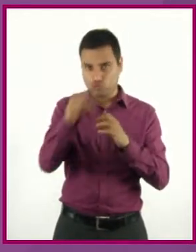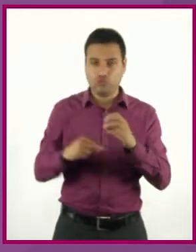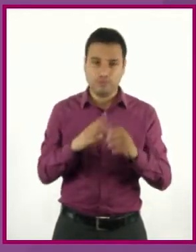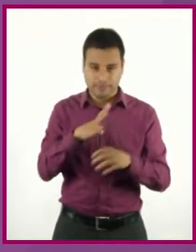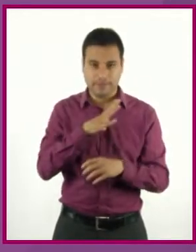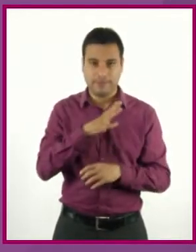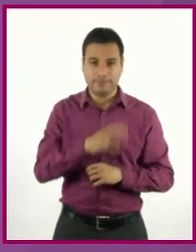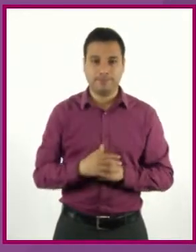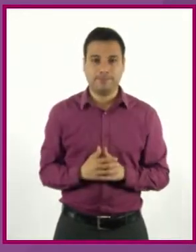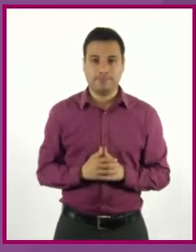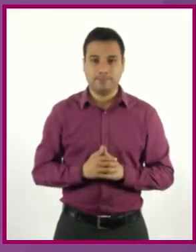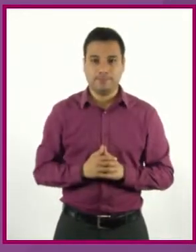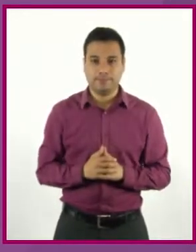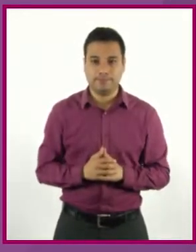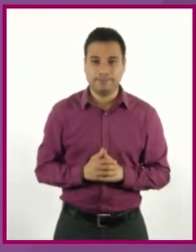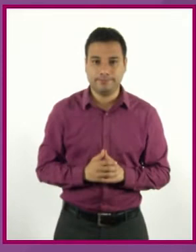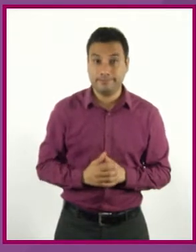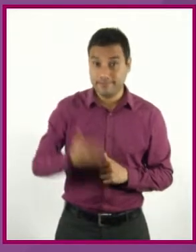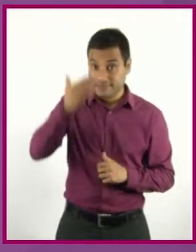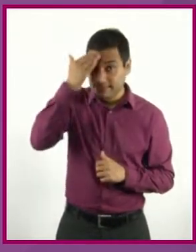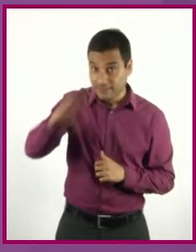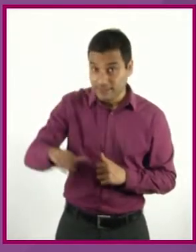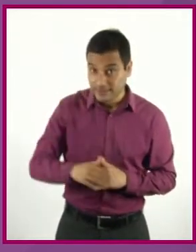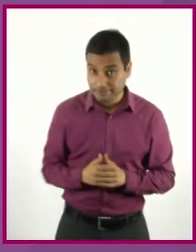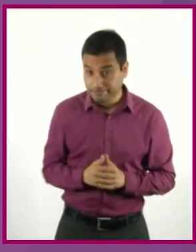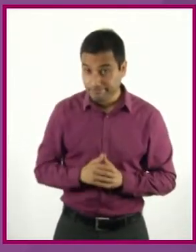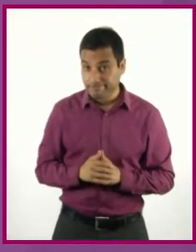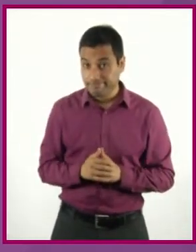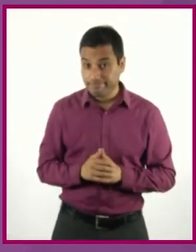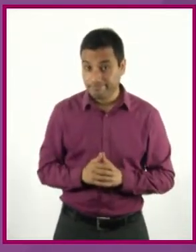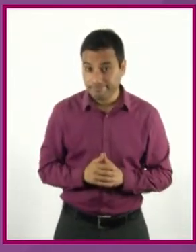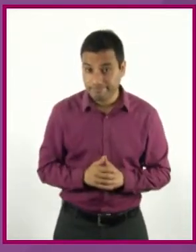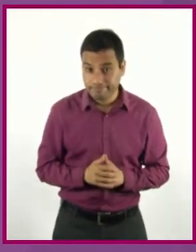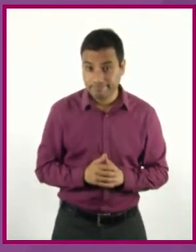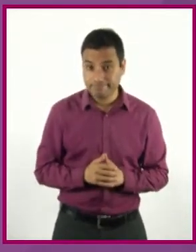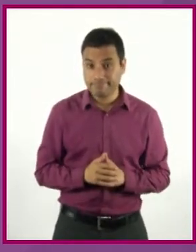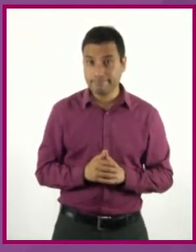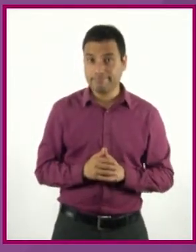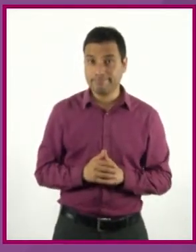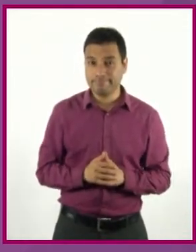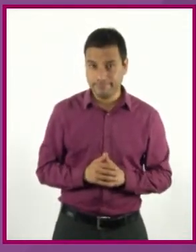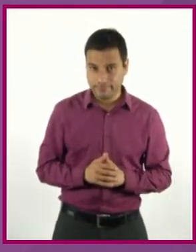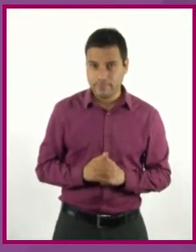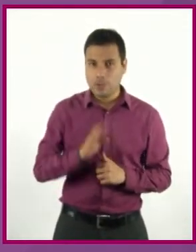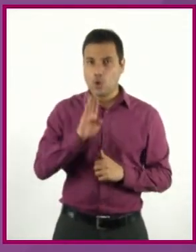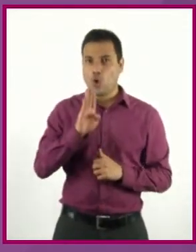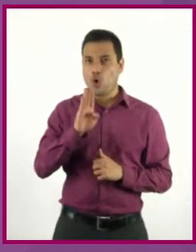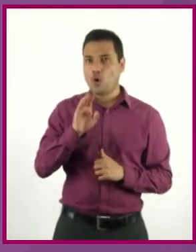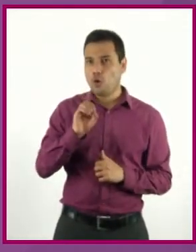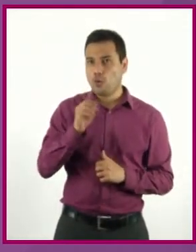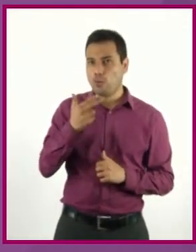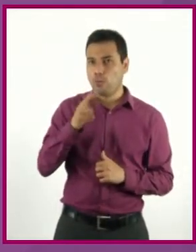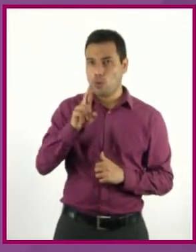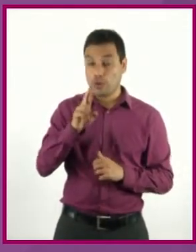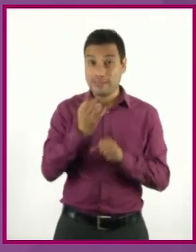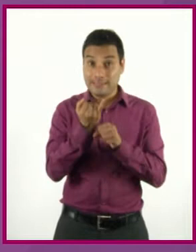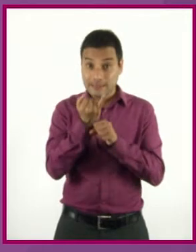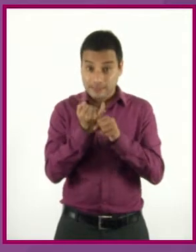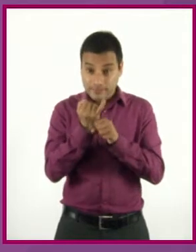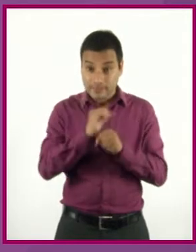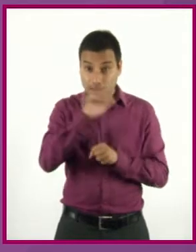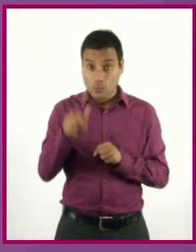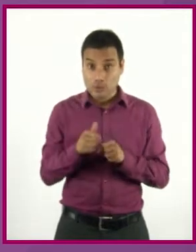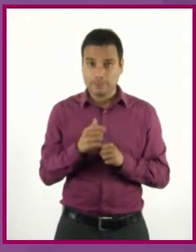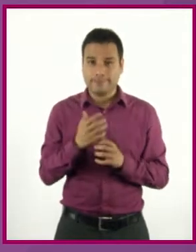definidas. ¿Sabías que poco después del trabajo de Bohr, se concluyó que para átomos con